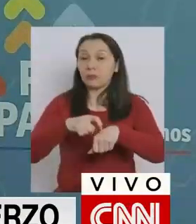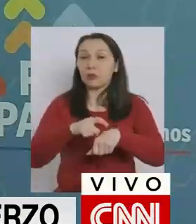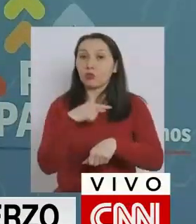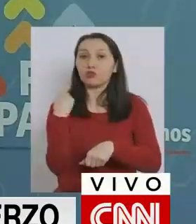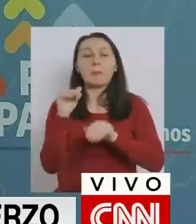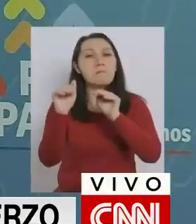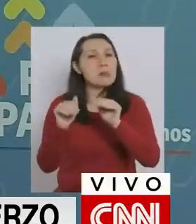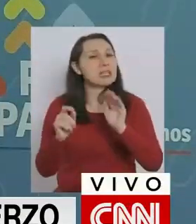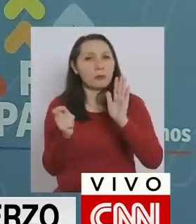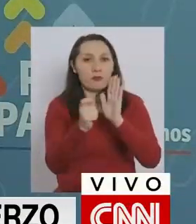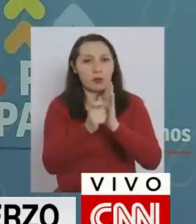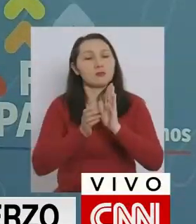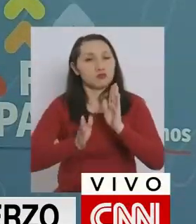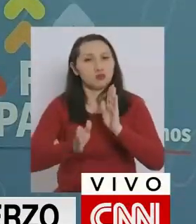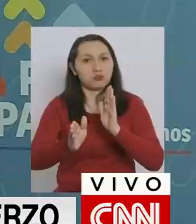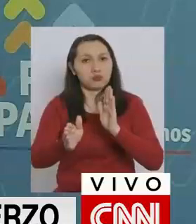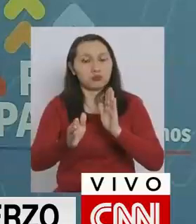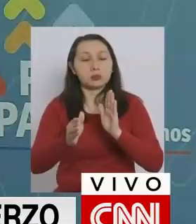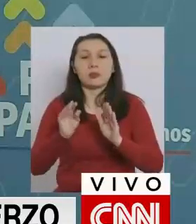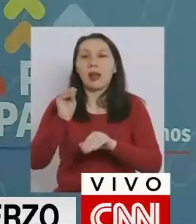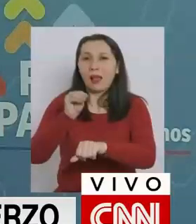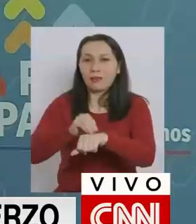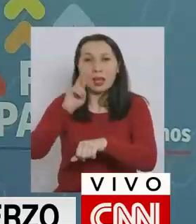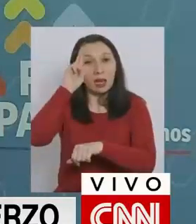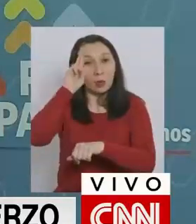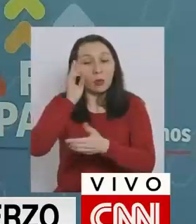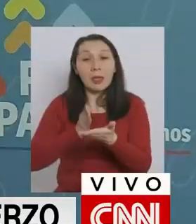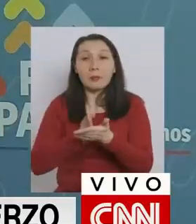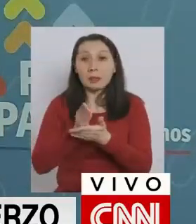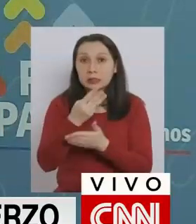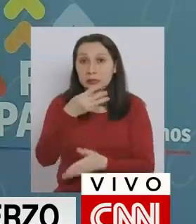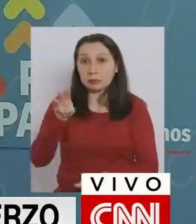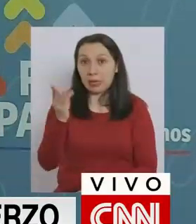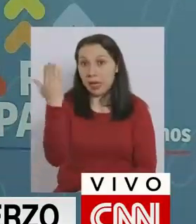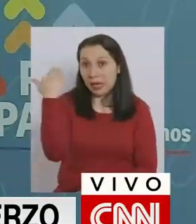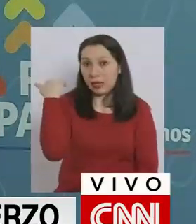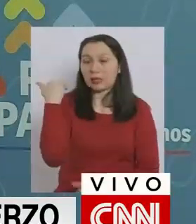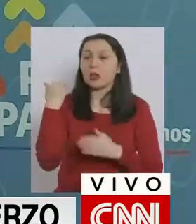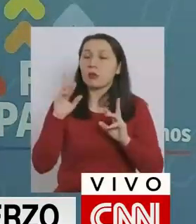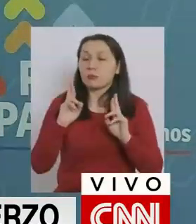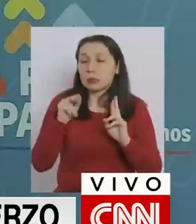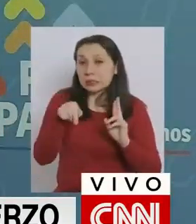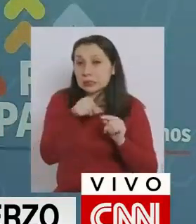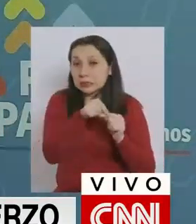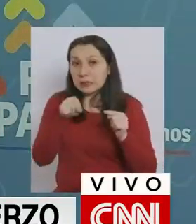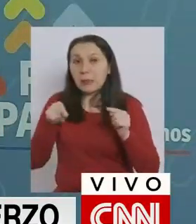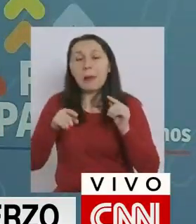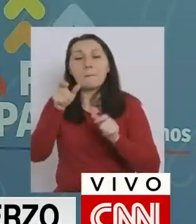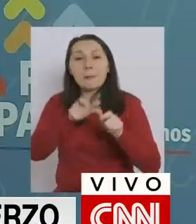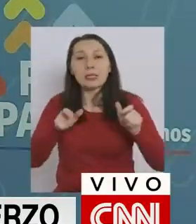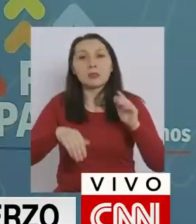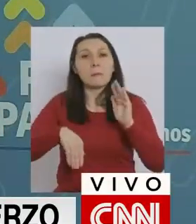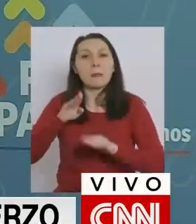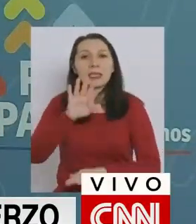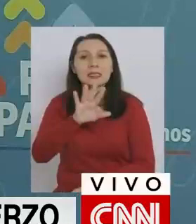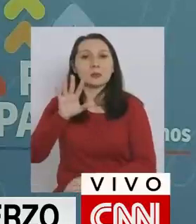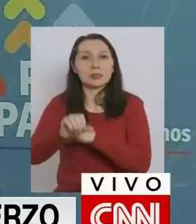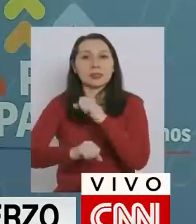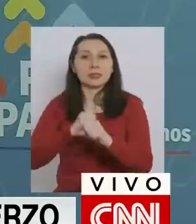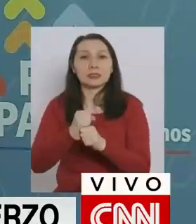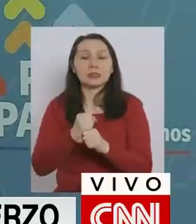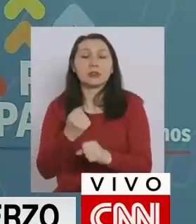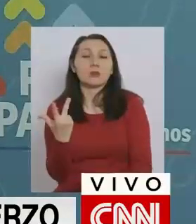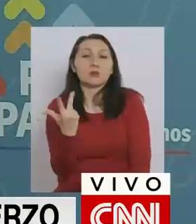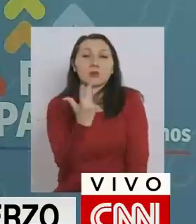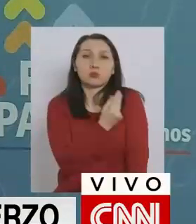vamos a mantener el calendario. Quiero recordar que partimos hace 3 semanas. Esperamos llegar esta semana a las personas mayores de 55 años que